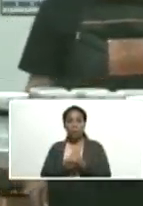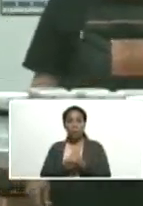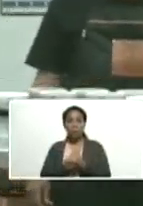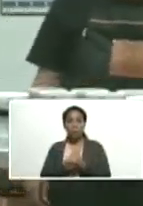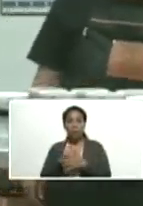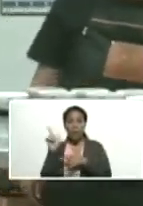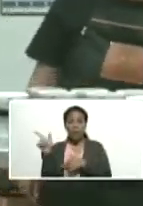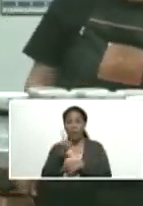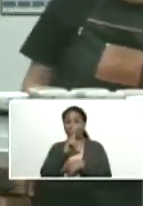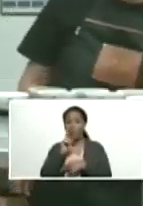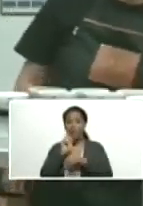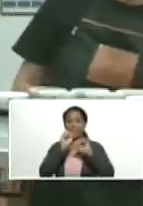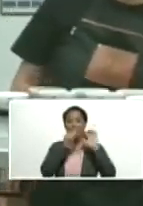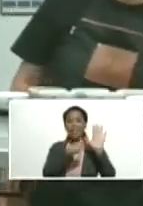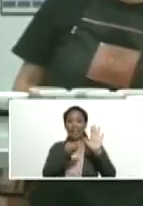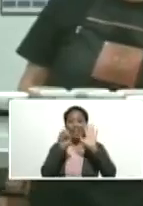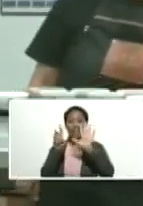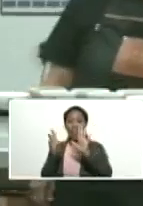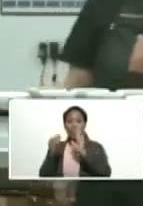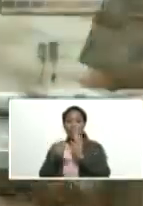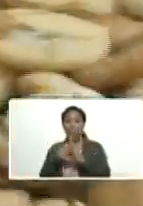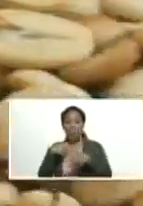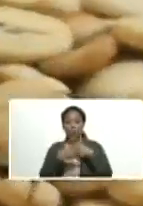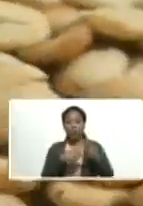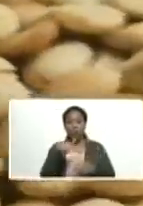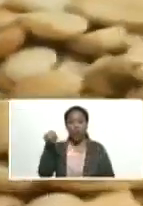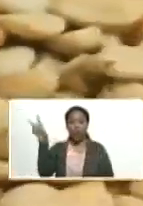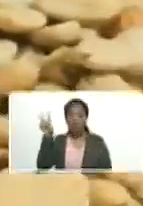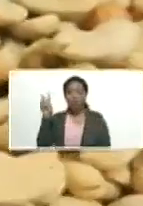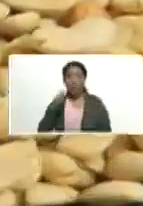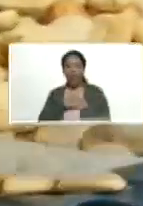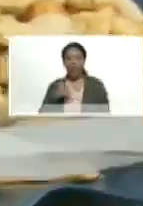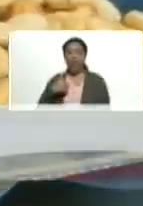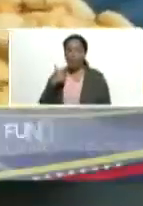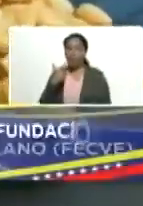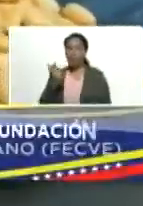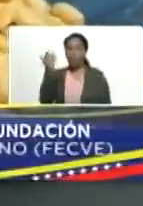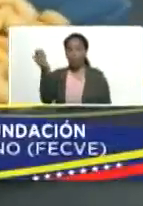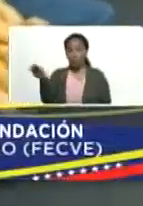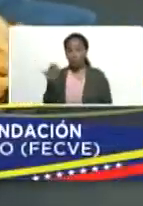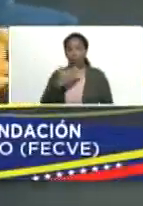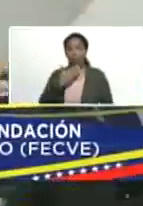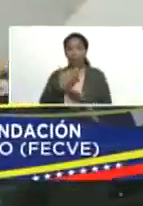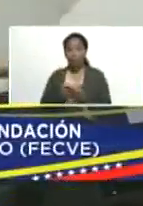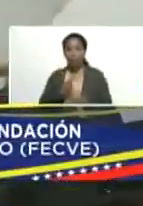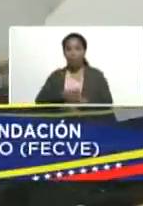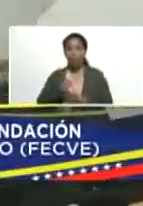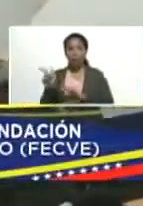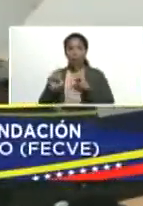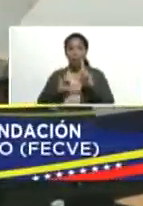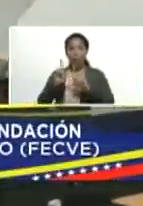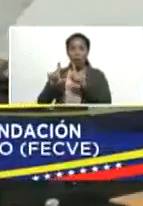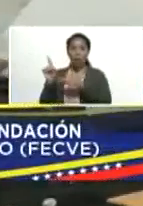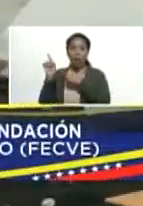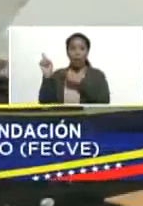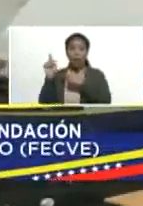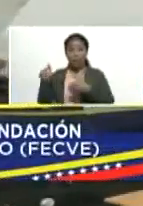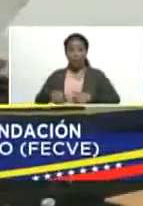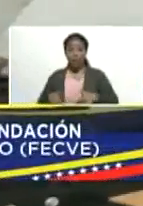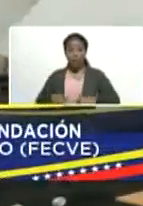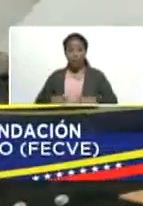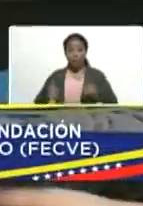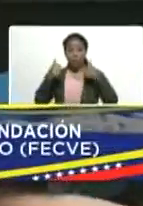de 67.000 productores de Venezuela, queremos darle las gracias por este laboratorio. Es un gran esfuerzo